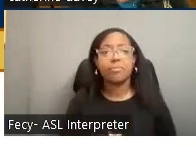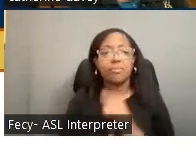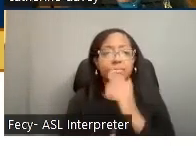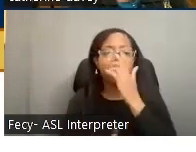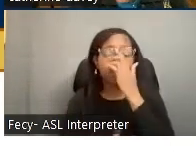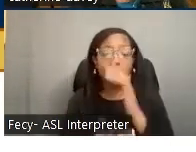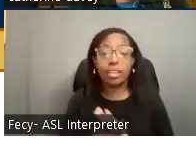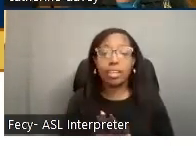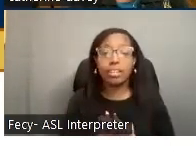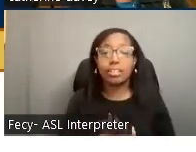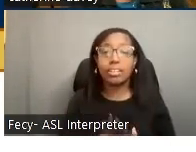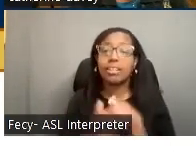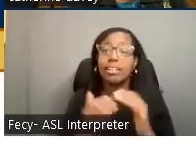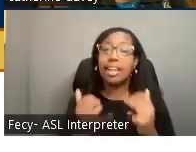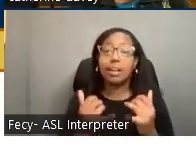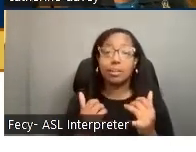excelentes.